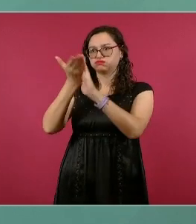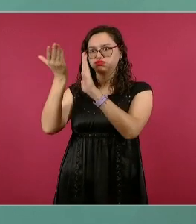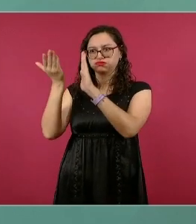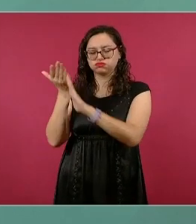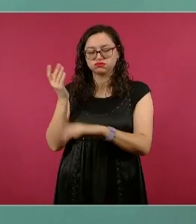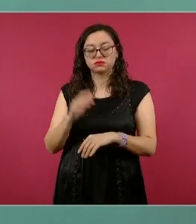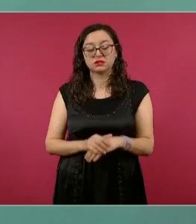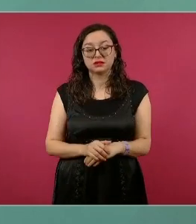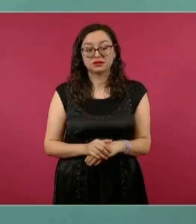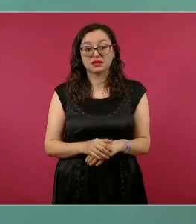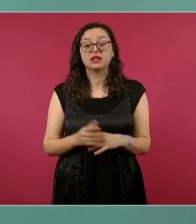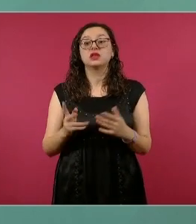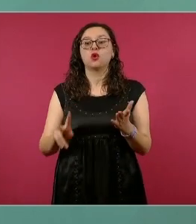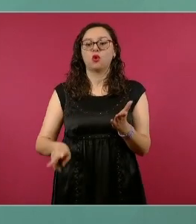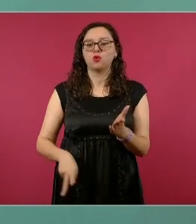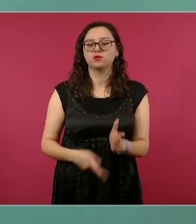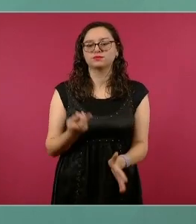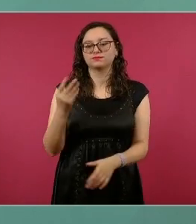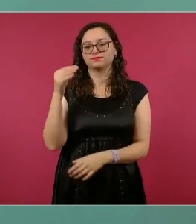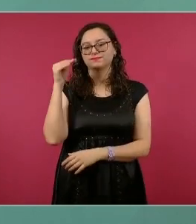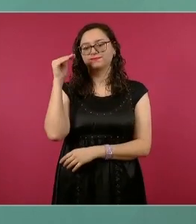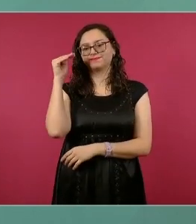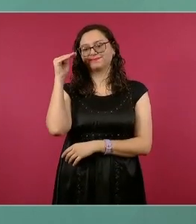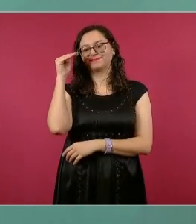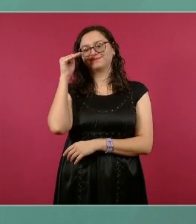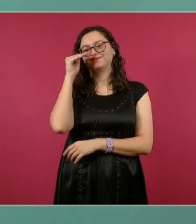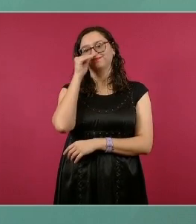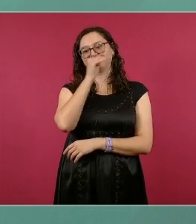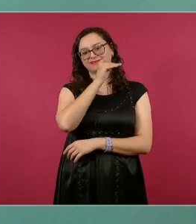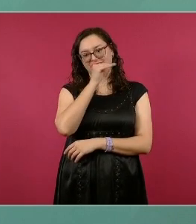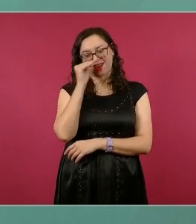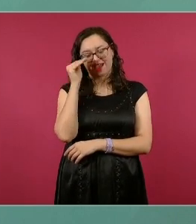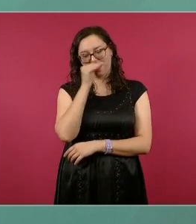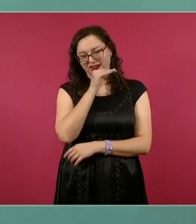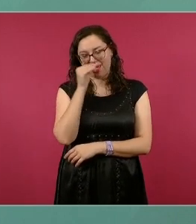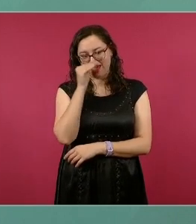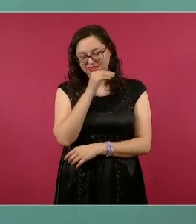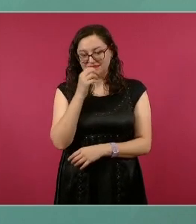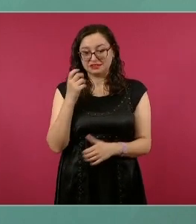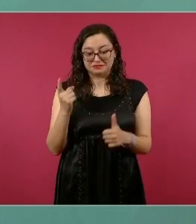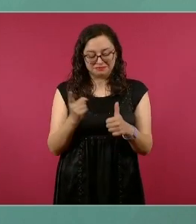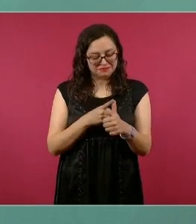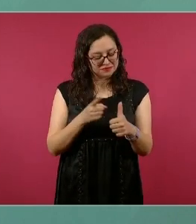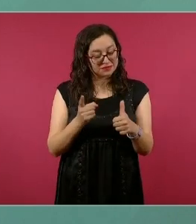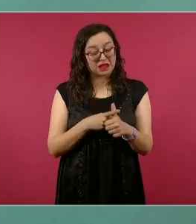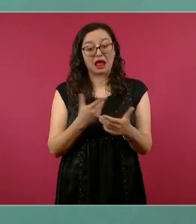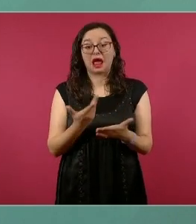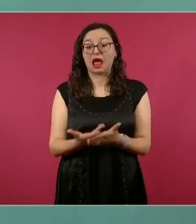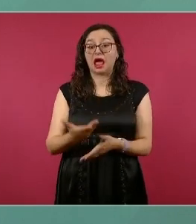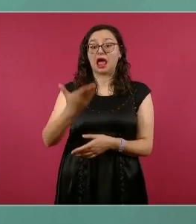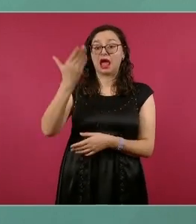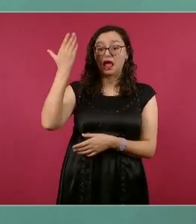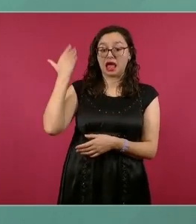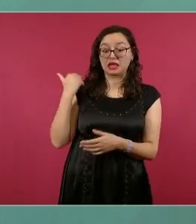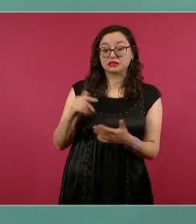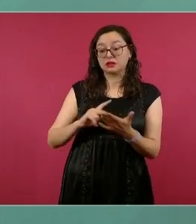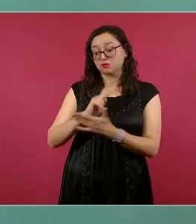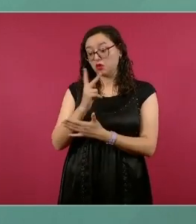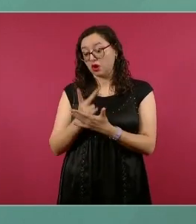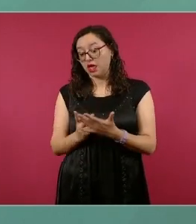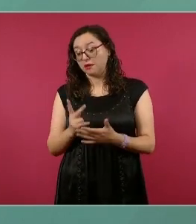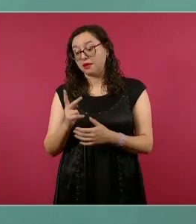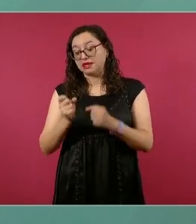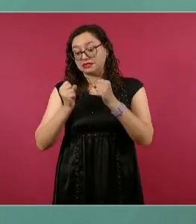la gratuidad de los servicios públicos de salud que se había perdido con el programa del